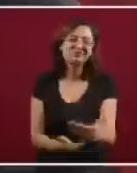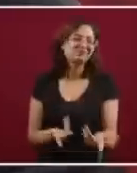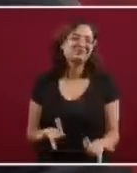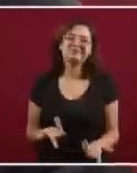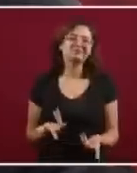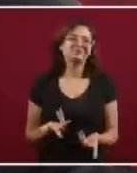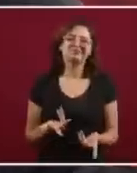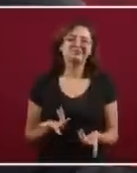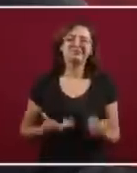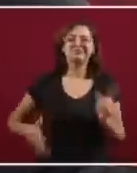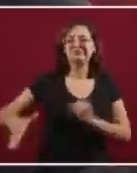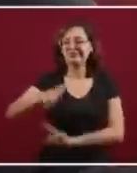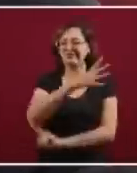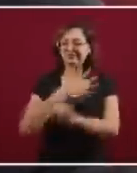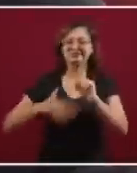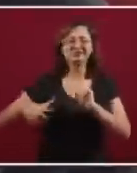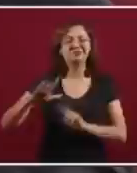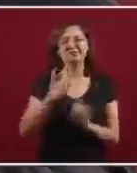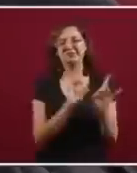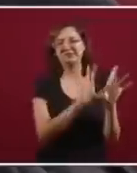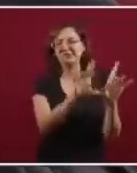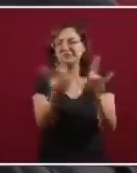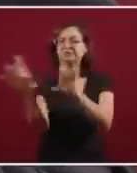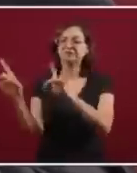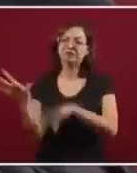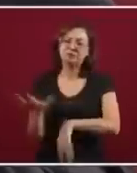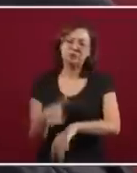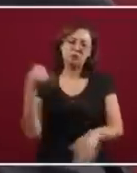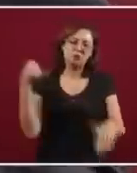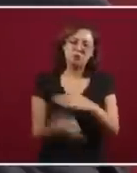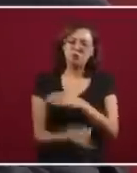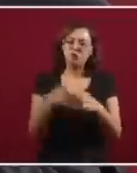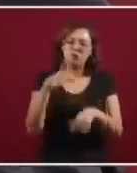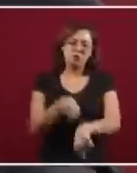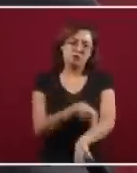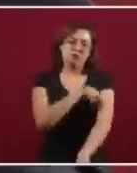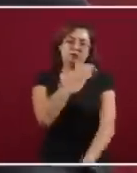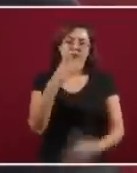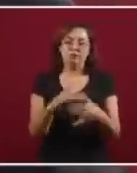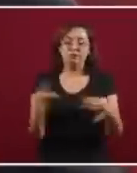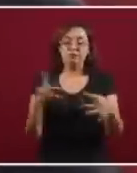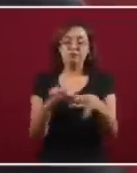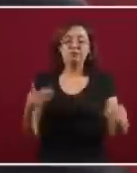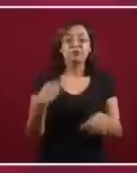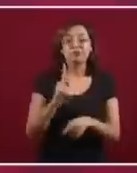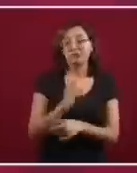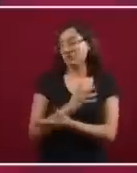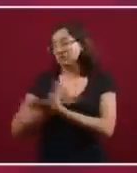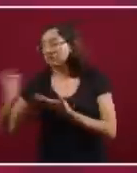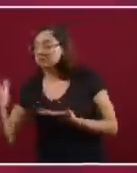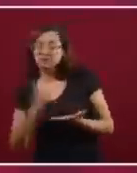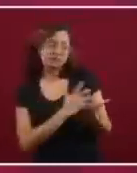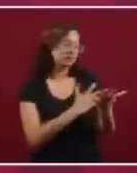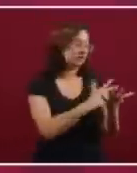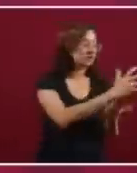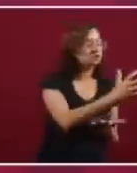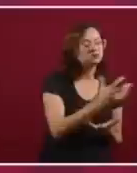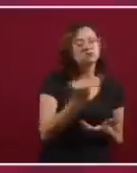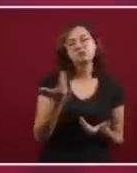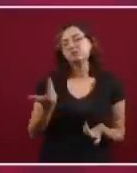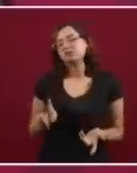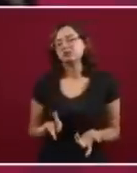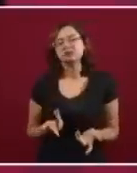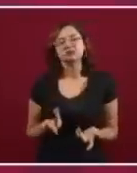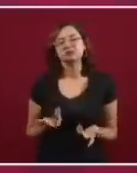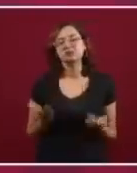circunstancias que no daría tiempo aquí de explicar pero básicamente porque son extremos y tienen un enfoque que reduce